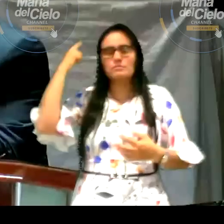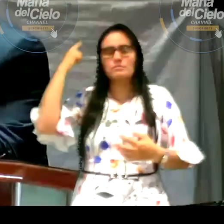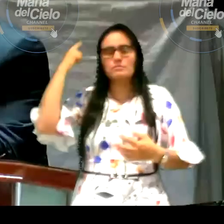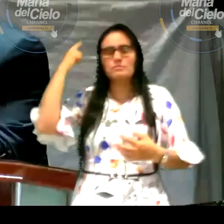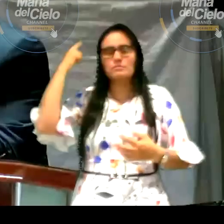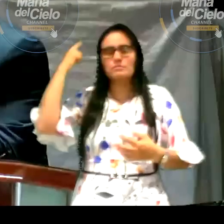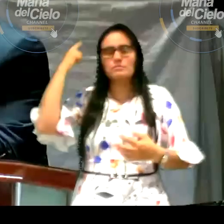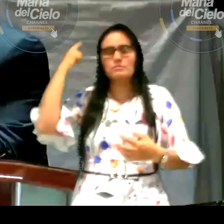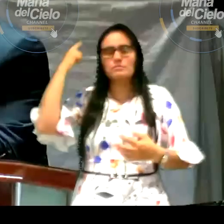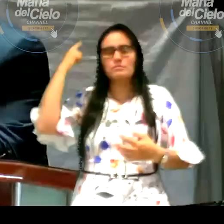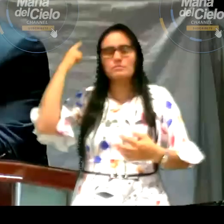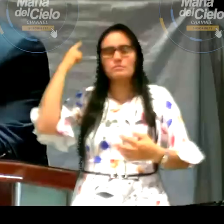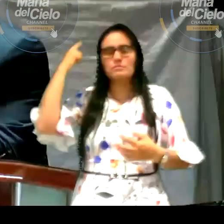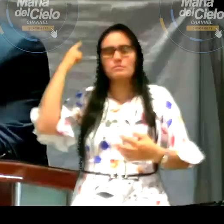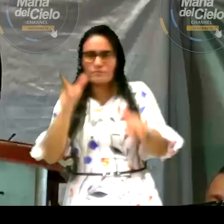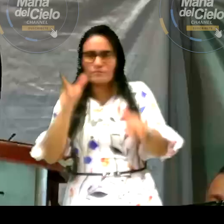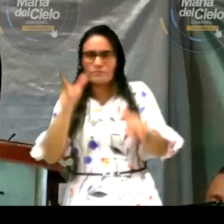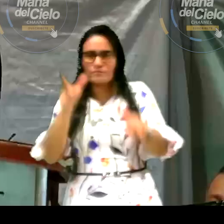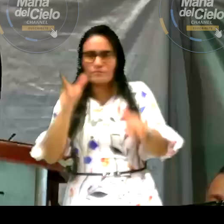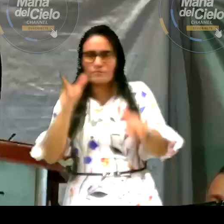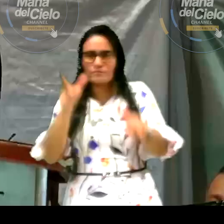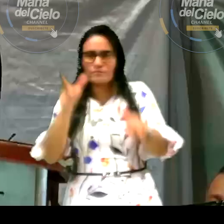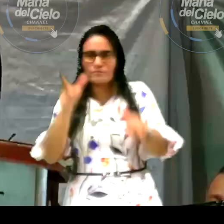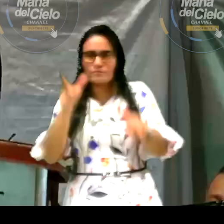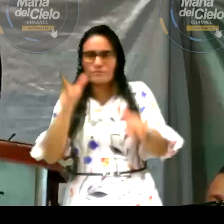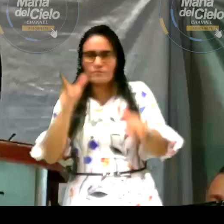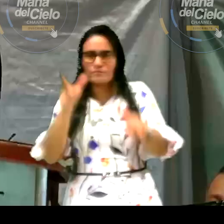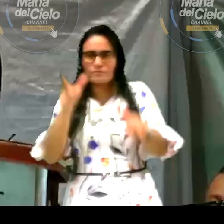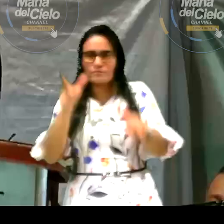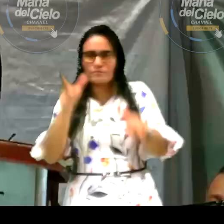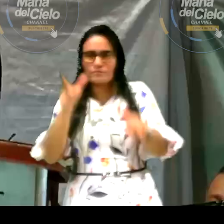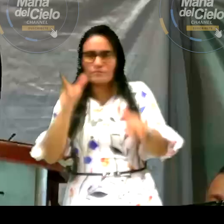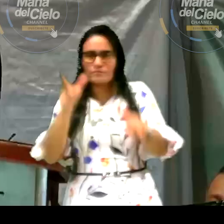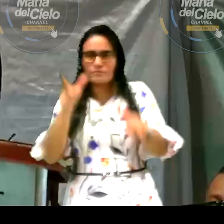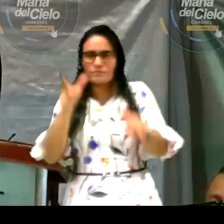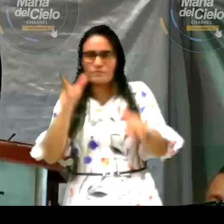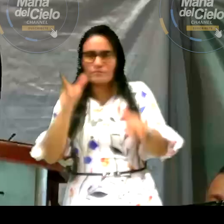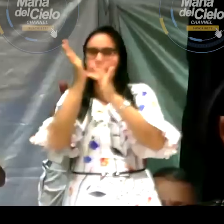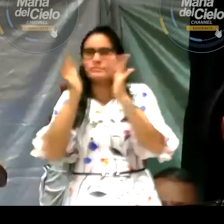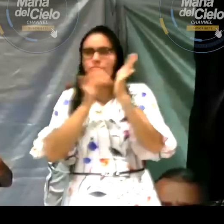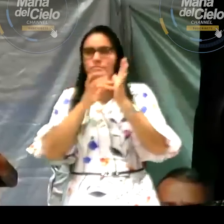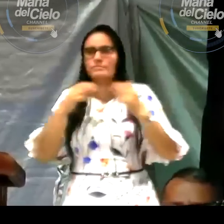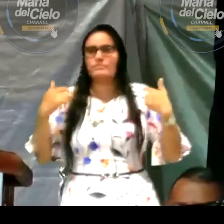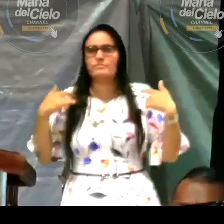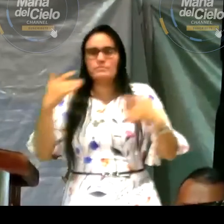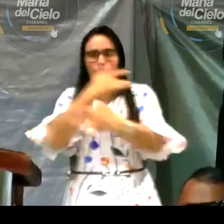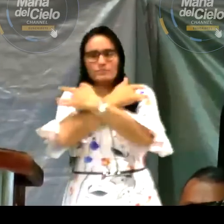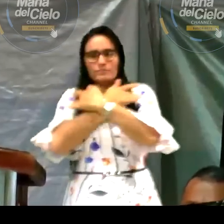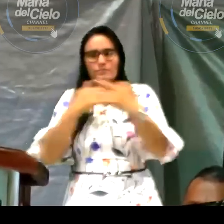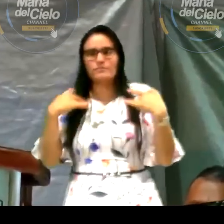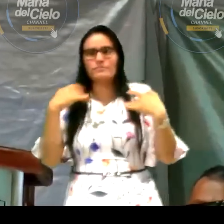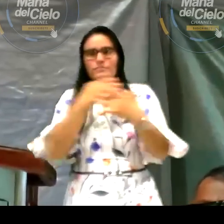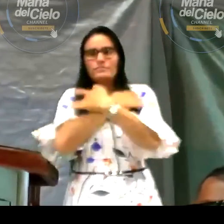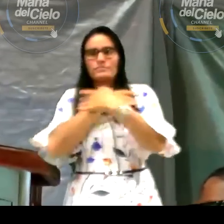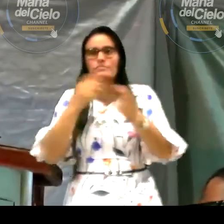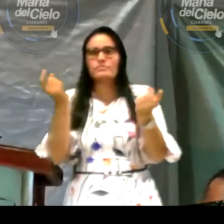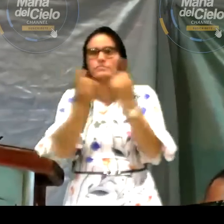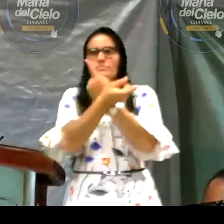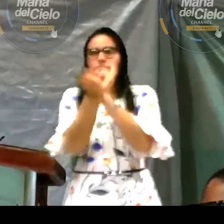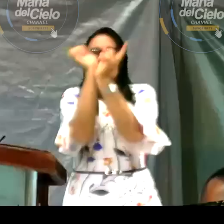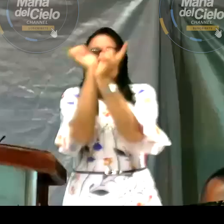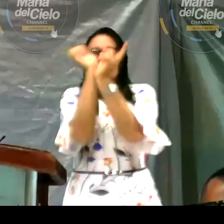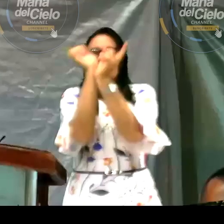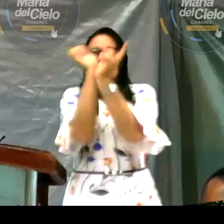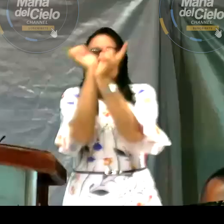mundo. Pues en esta noche el que esté loco aquí, Jesucristo lo sana. Jesucristo lo pone donde es.